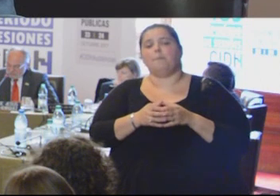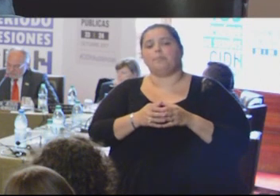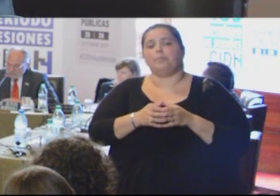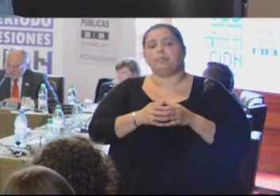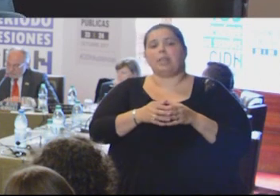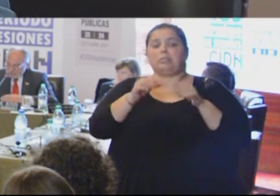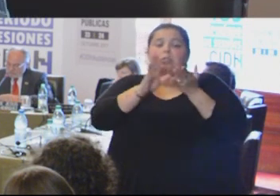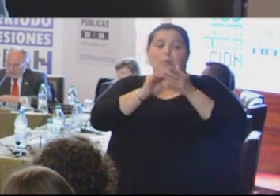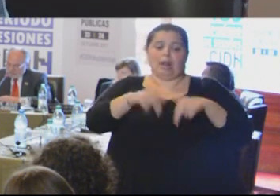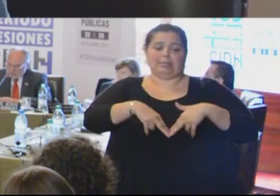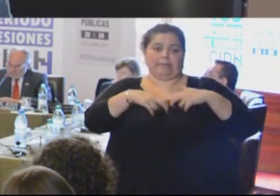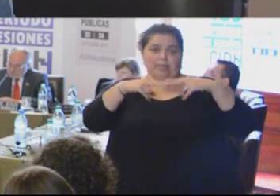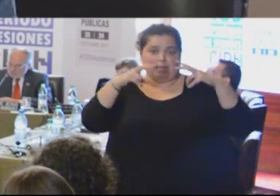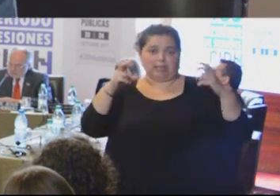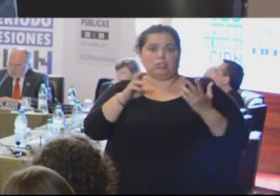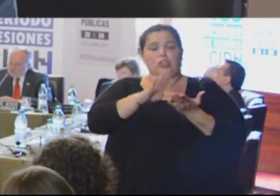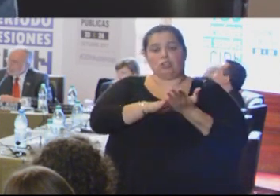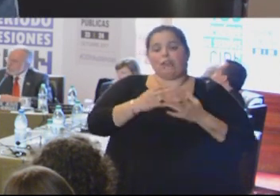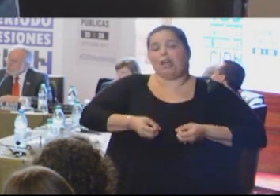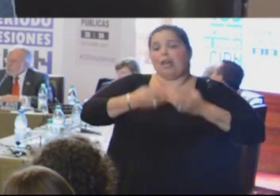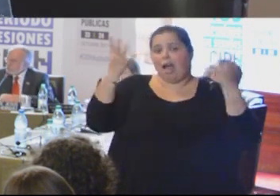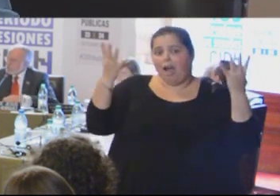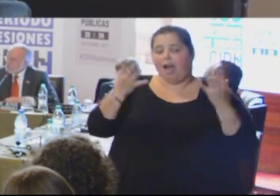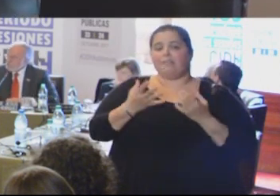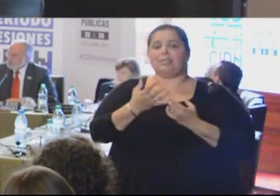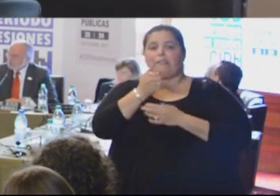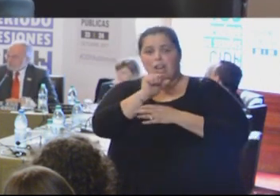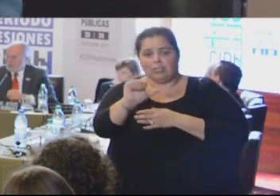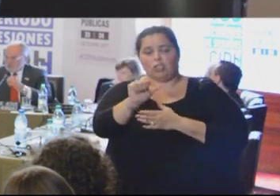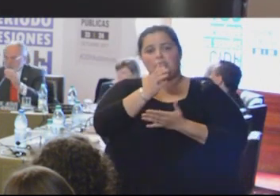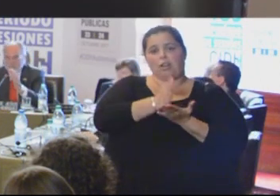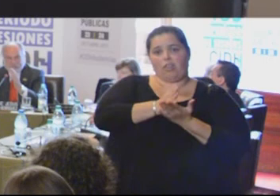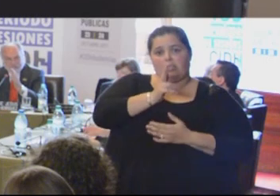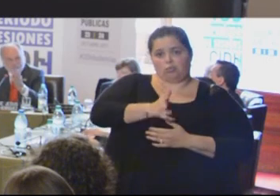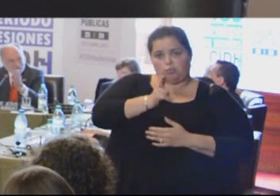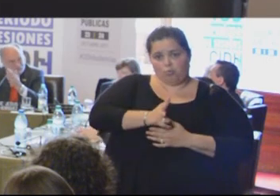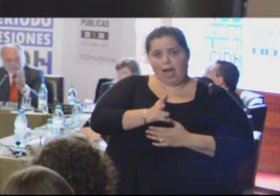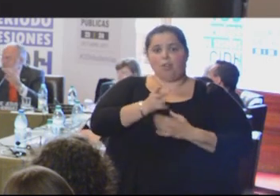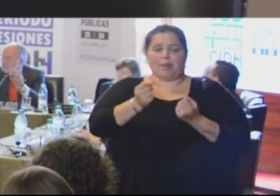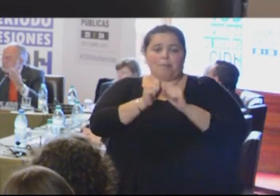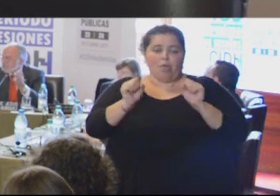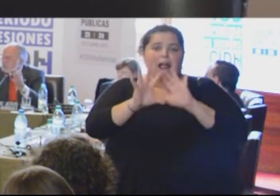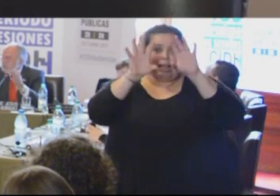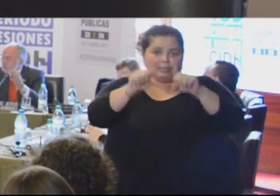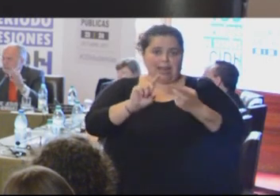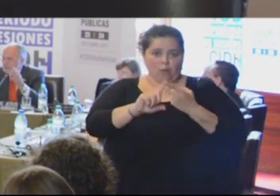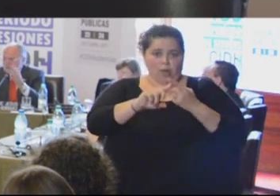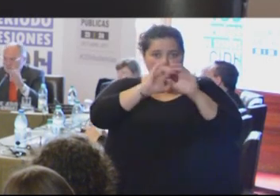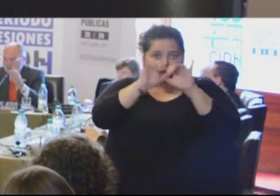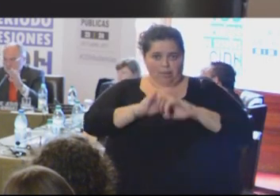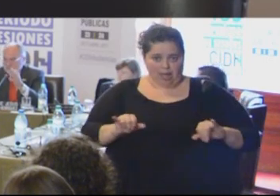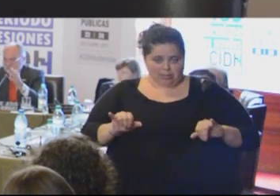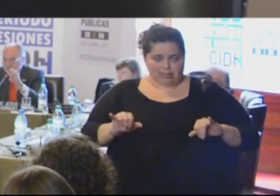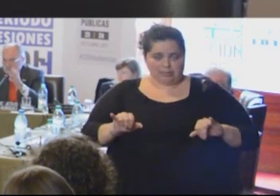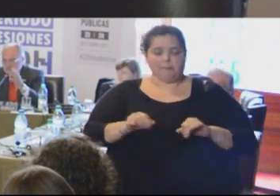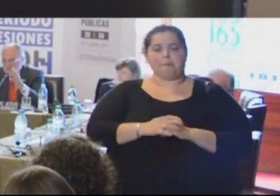investigaciones sobre graves violaciones a los derechos humanos en la implementación del acuerdo de paz y esta disparidad de